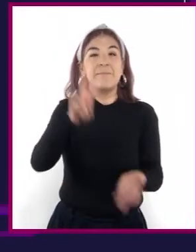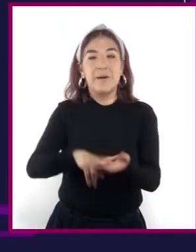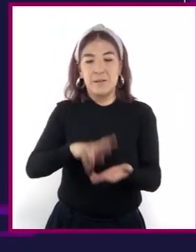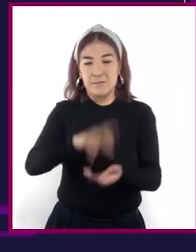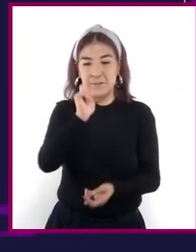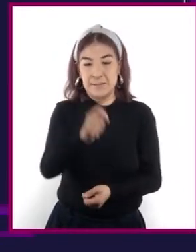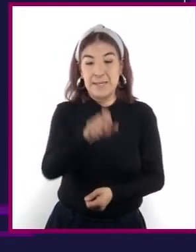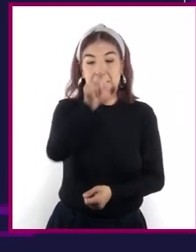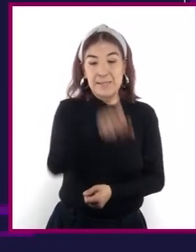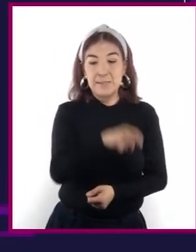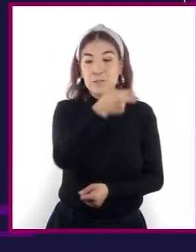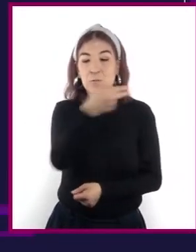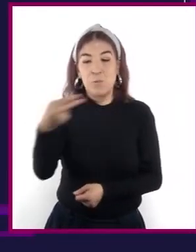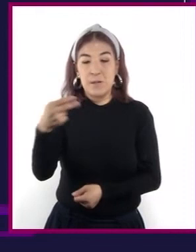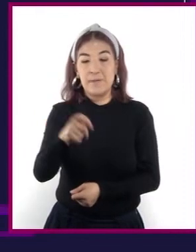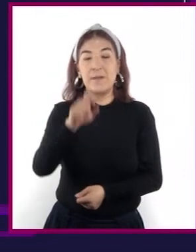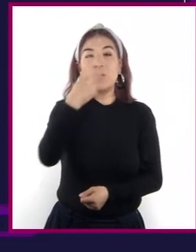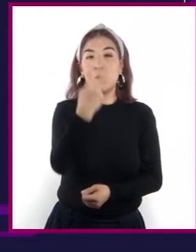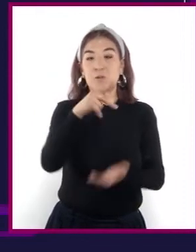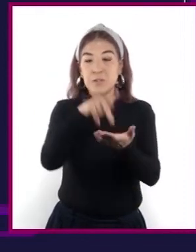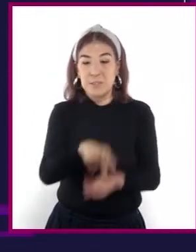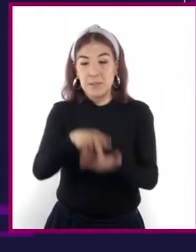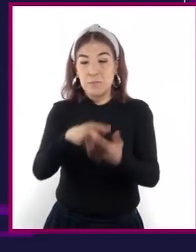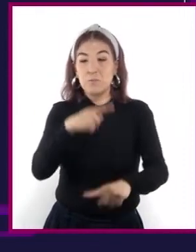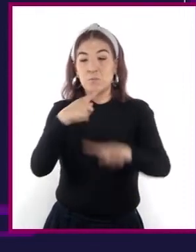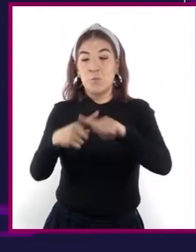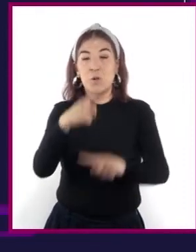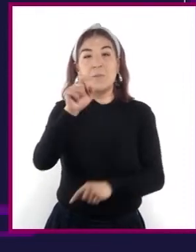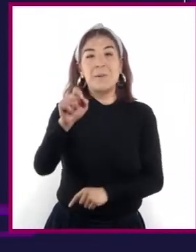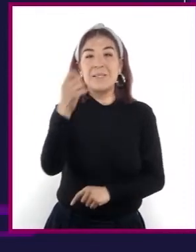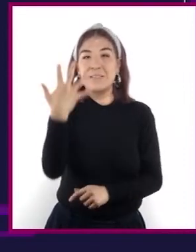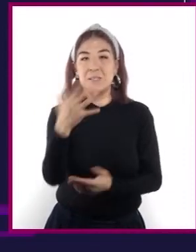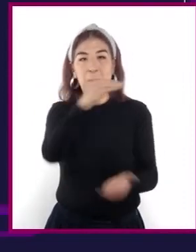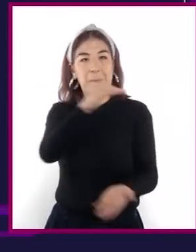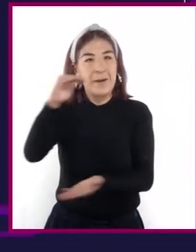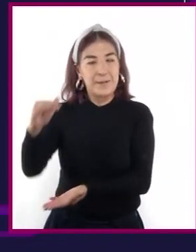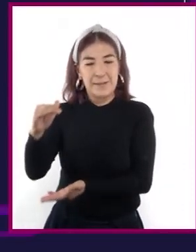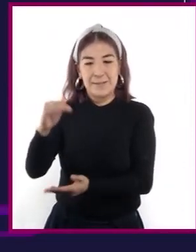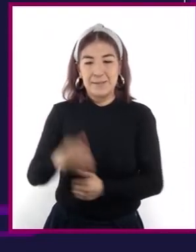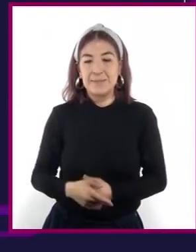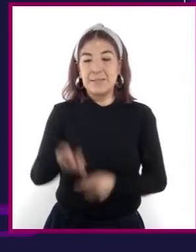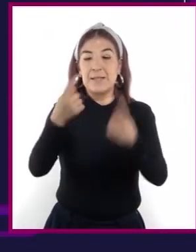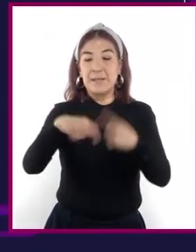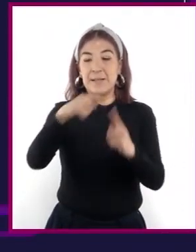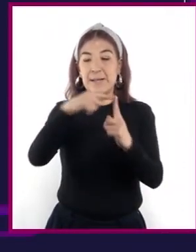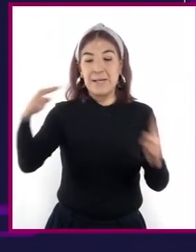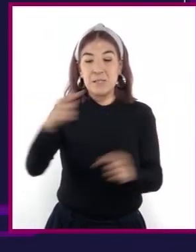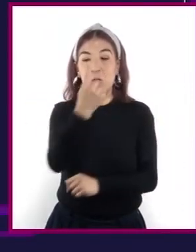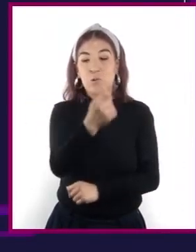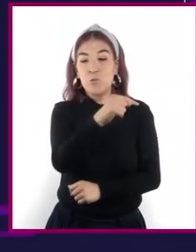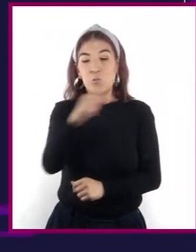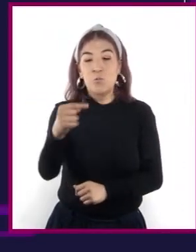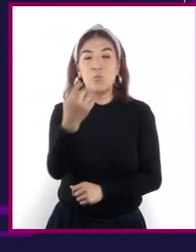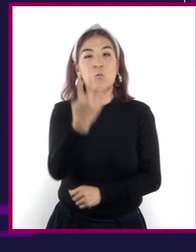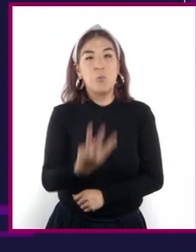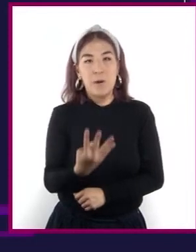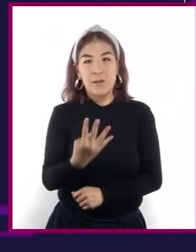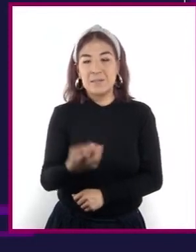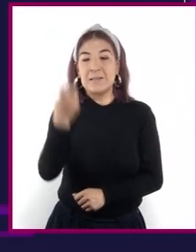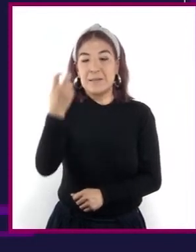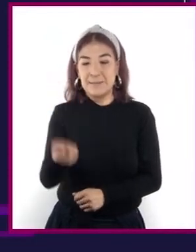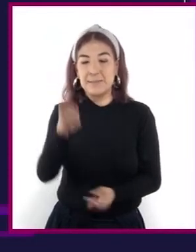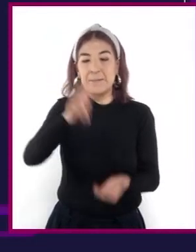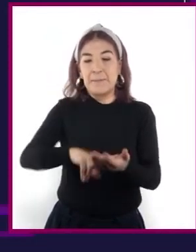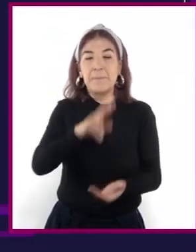que X es igual a 2 kilogramos por 25 paquetes entre 1/4 de kilogramo,